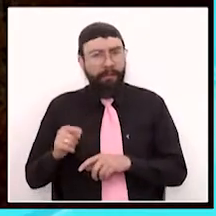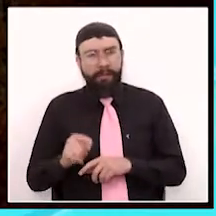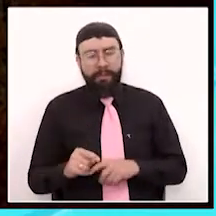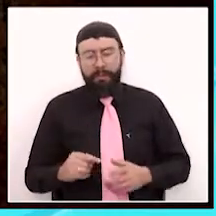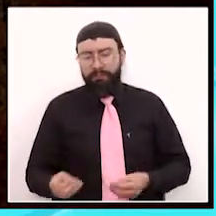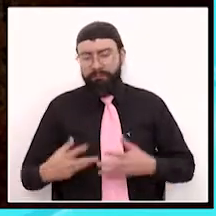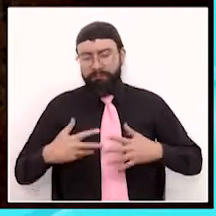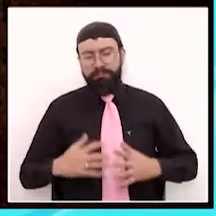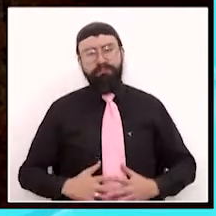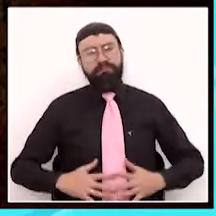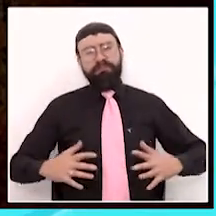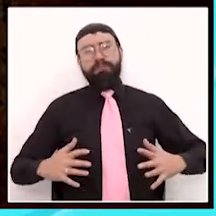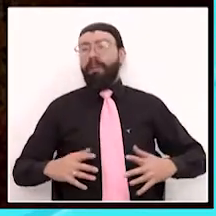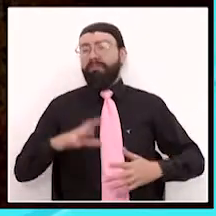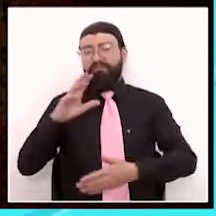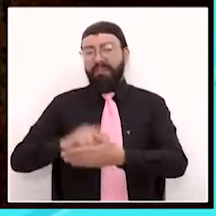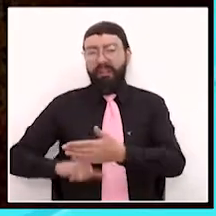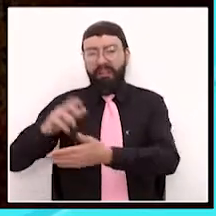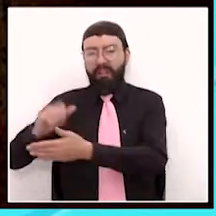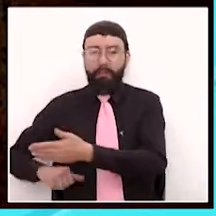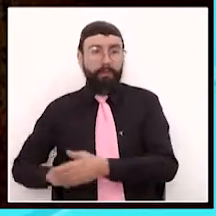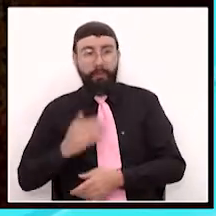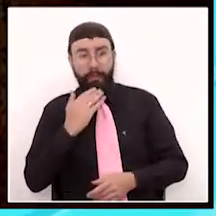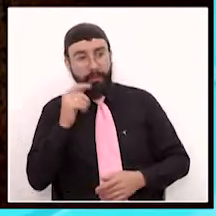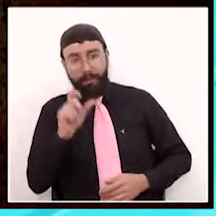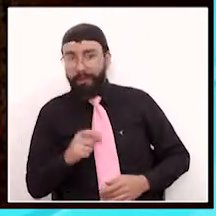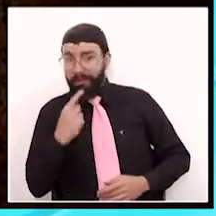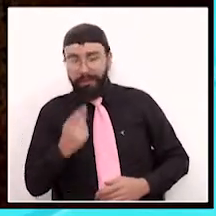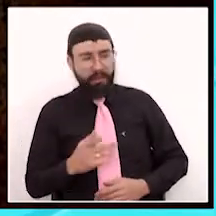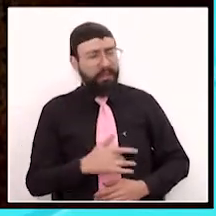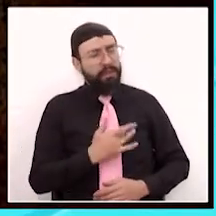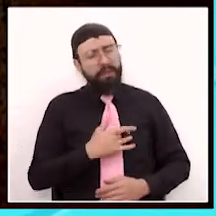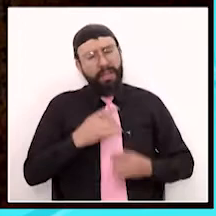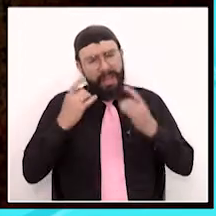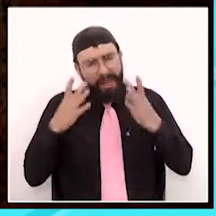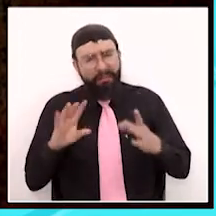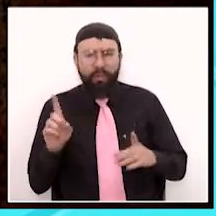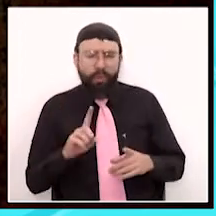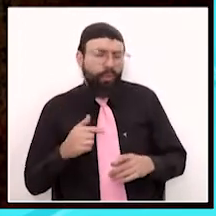inflame. Entonces, hay personas que dicen, no, yo no tengo un síntoma grande, solo siento que